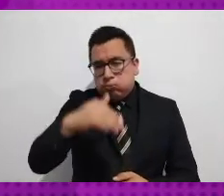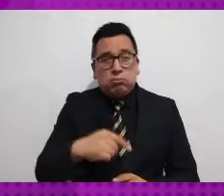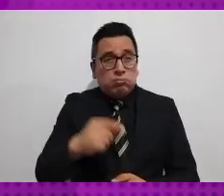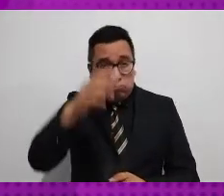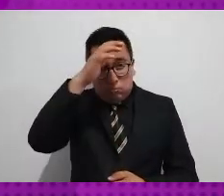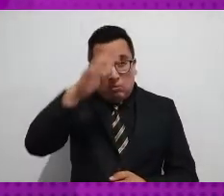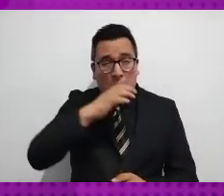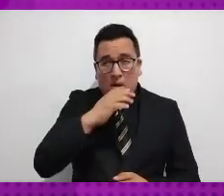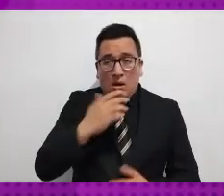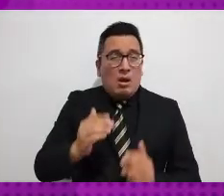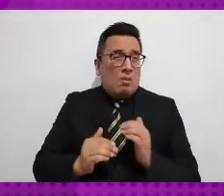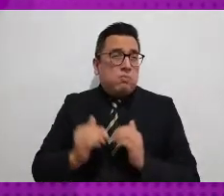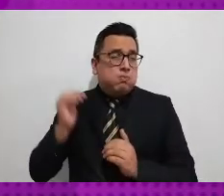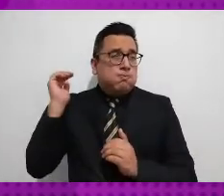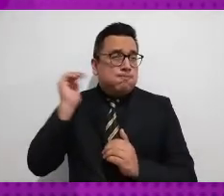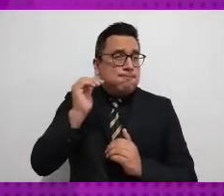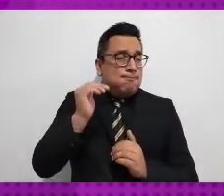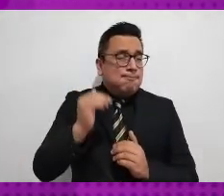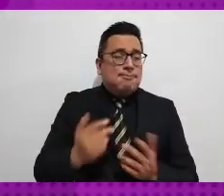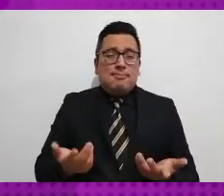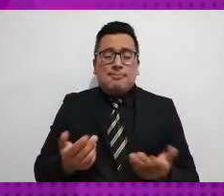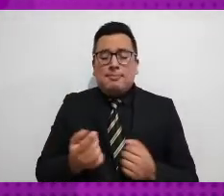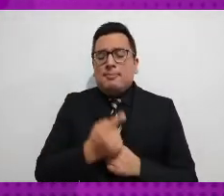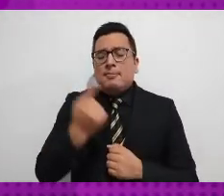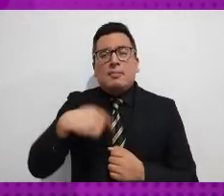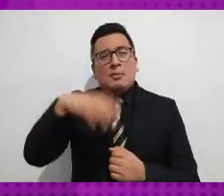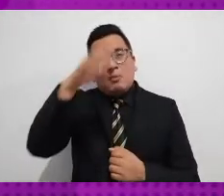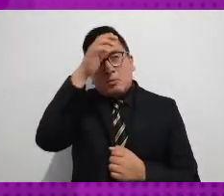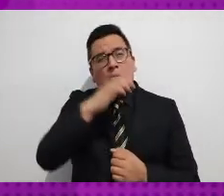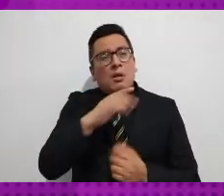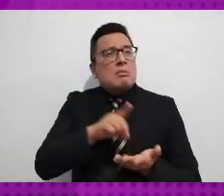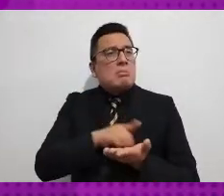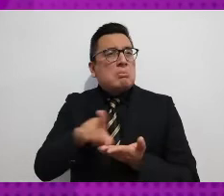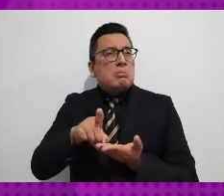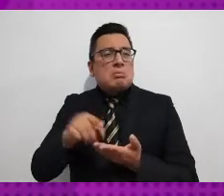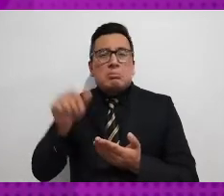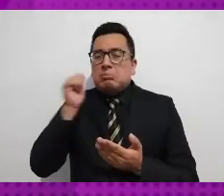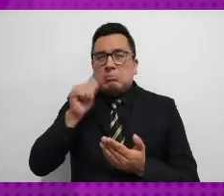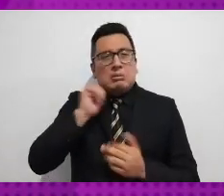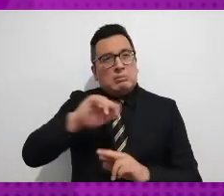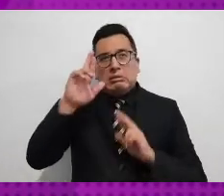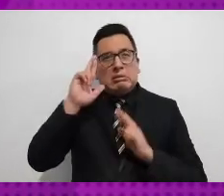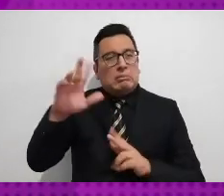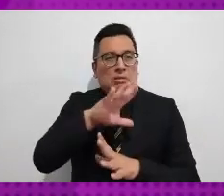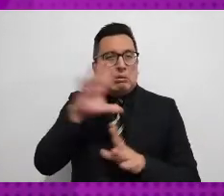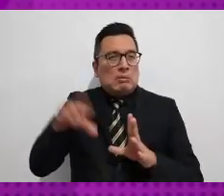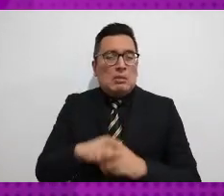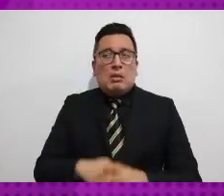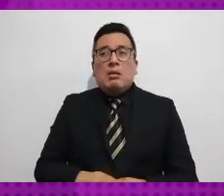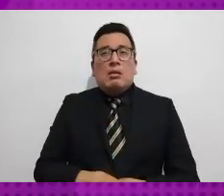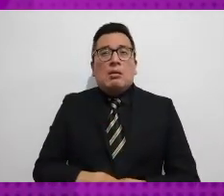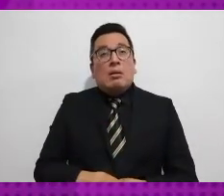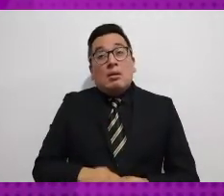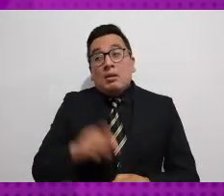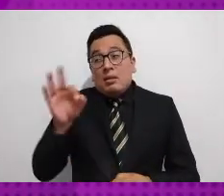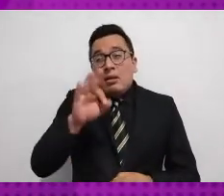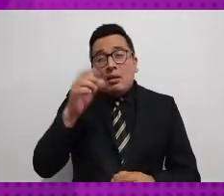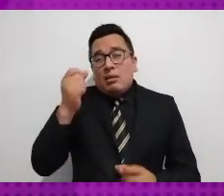demás estados de la República porque los derechos están plenamente garantizados. Habrá algunos que por ahí